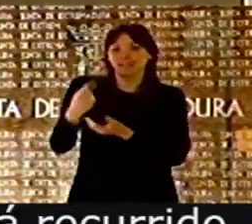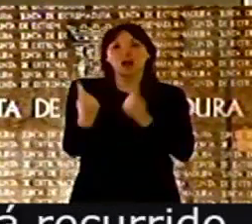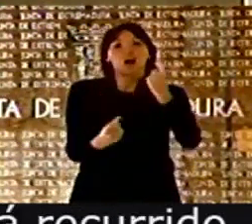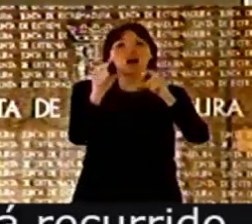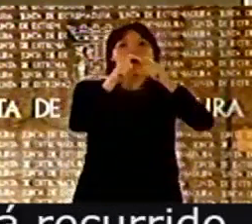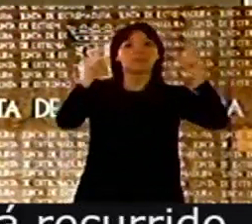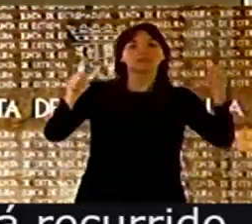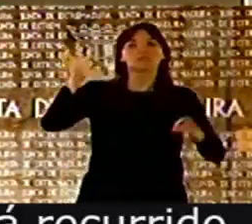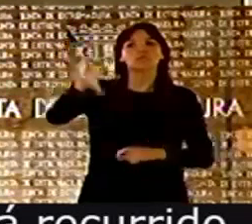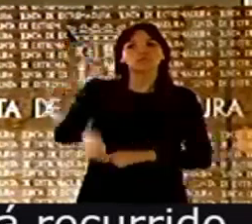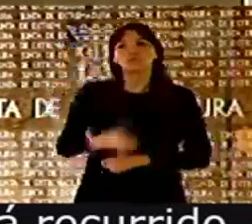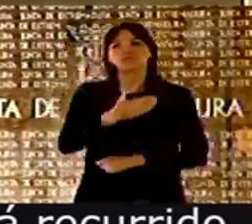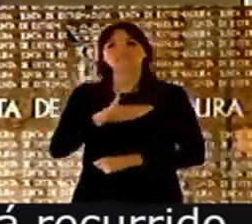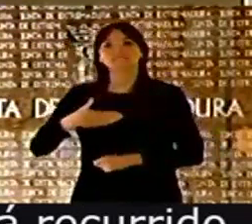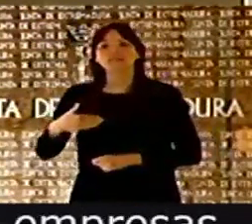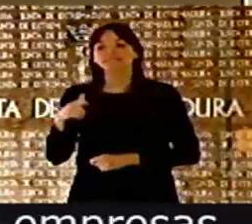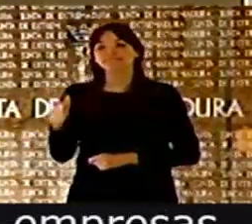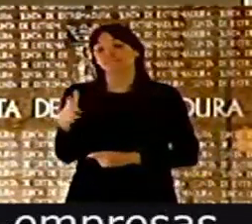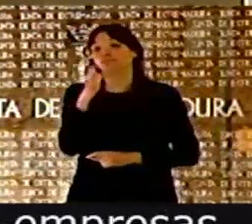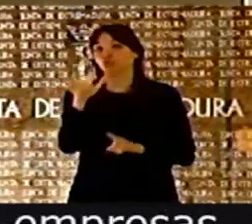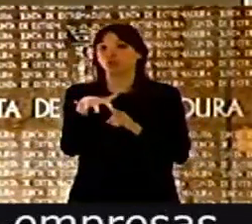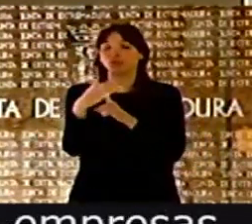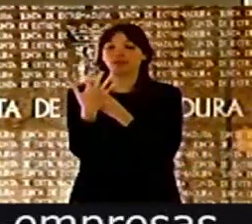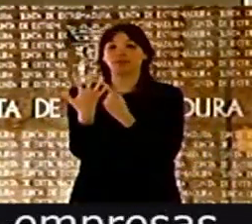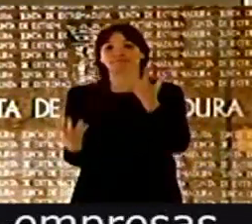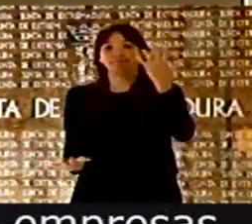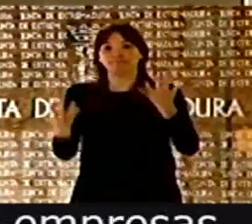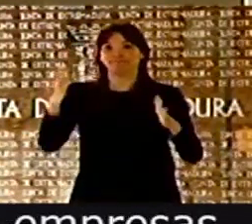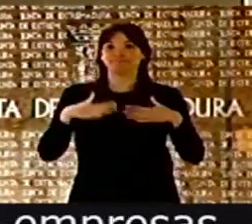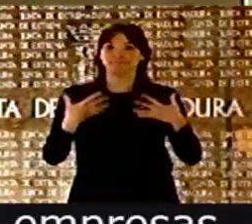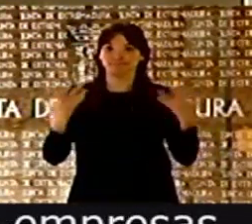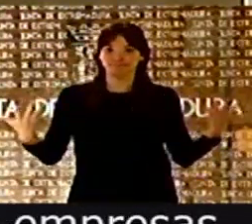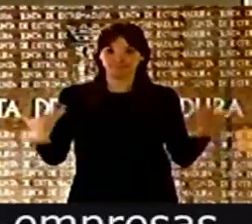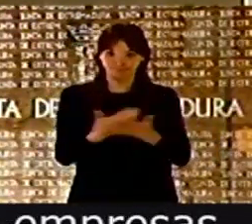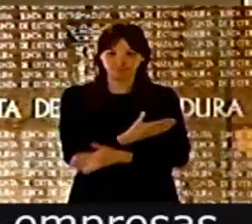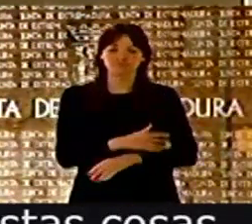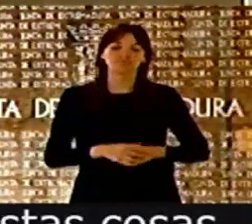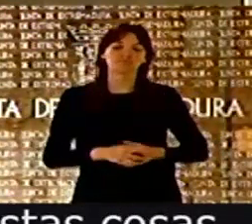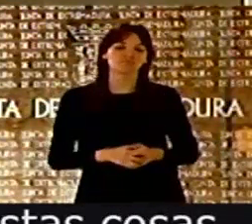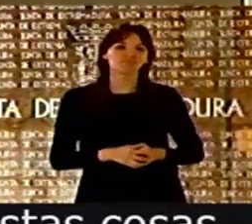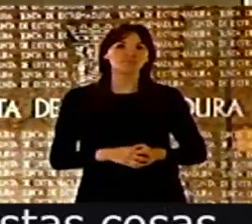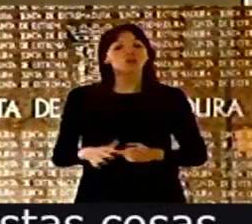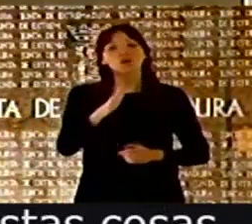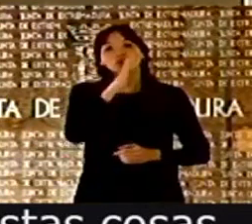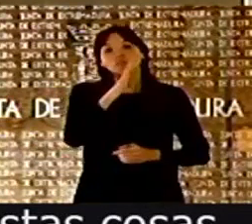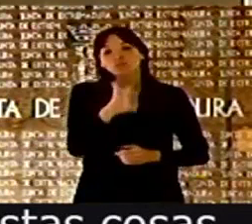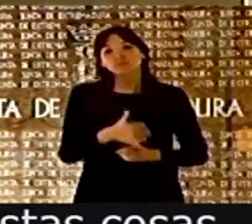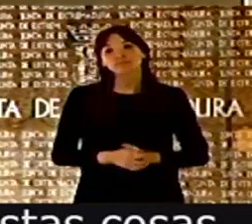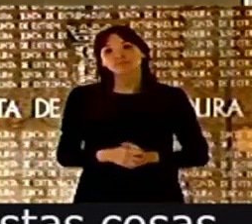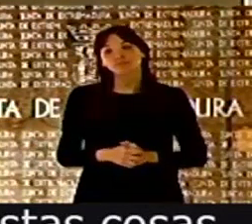no ha resultado adjudicataria, pues pasa estas cosas. Una de las razones por las que